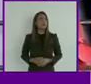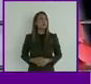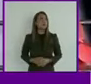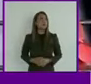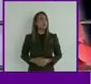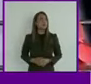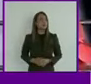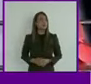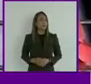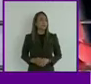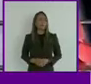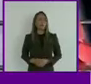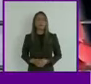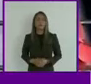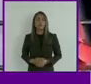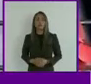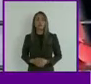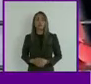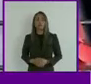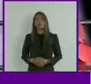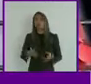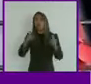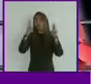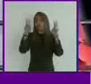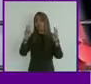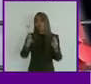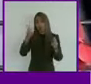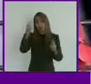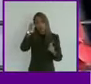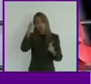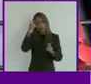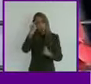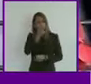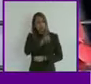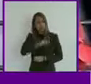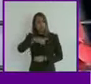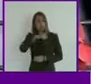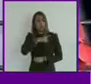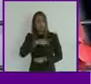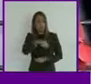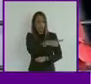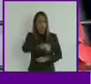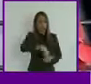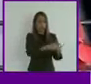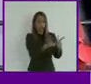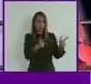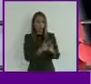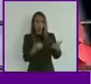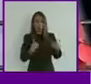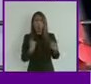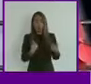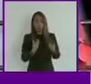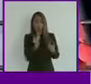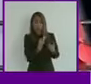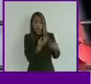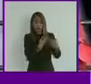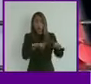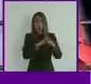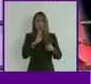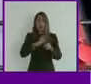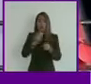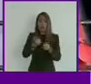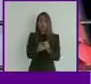Que igual el tema de la salud mental hacia los jóvenes es demasiado importante, pues tras la pandemia, las redes